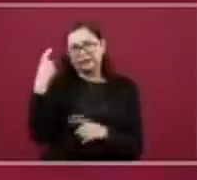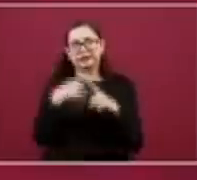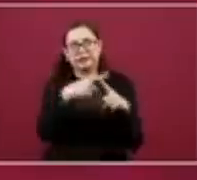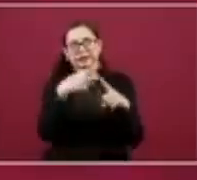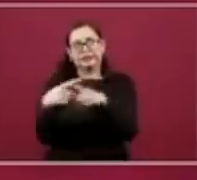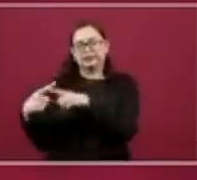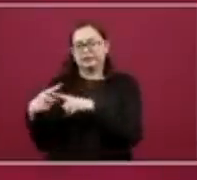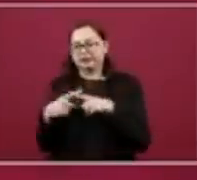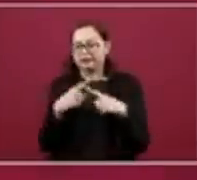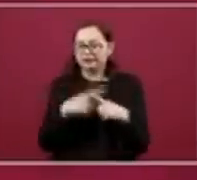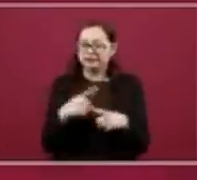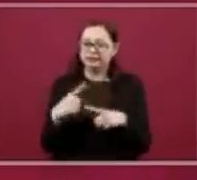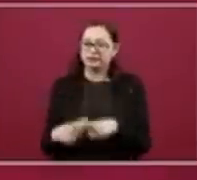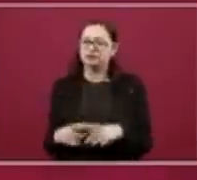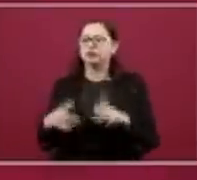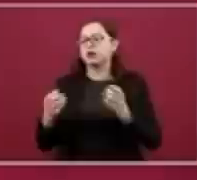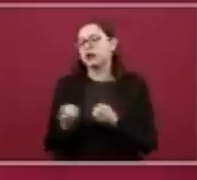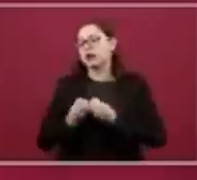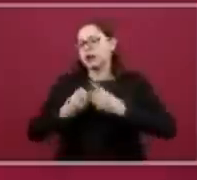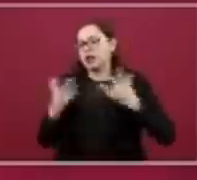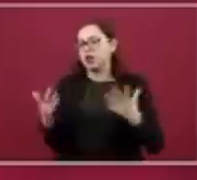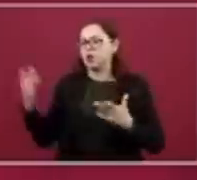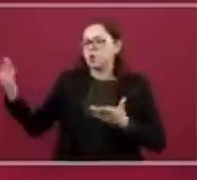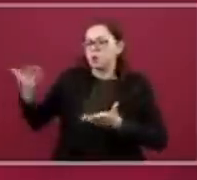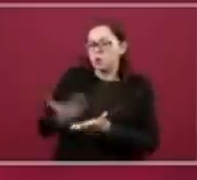Vamos a recibir propuestas,